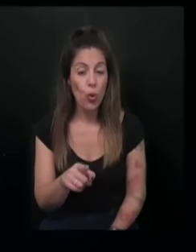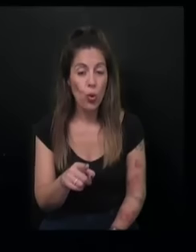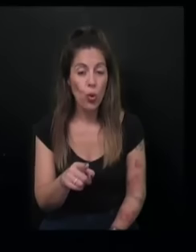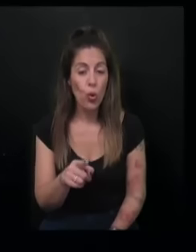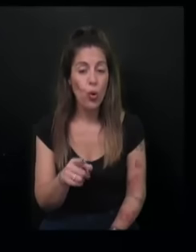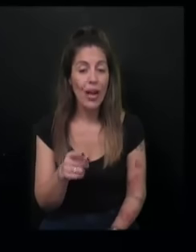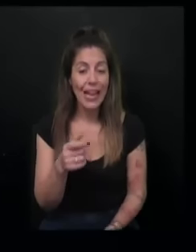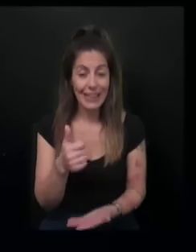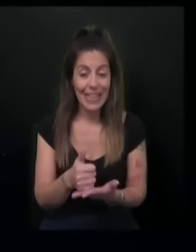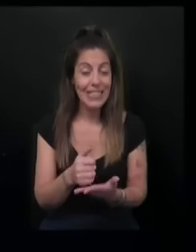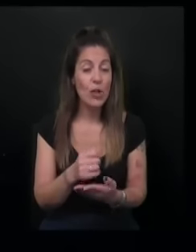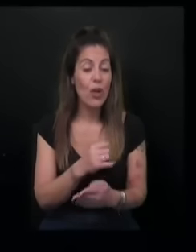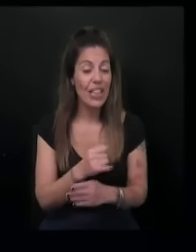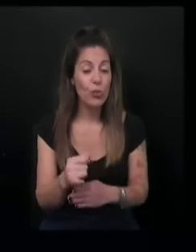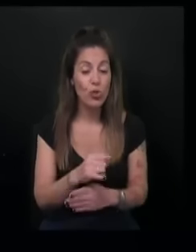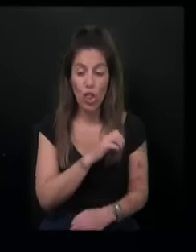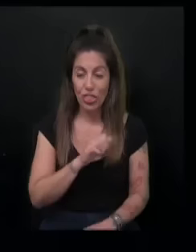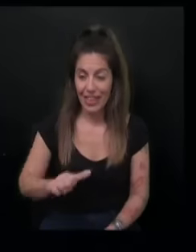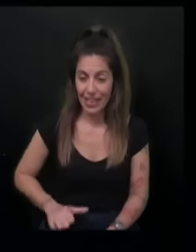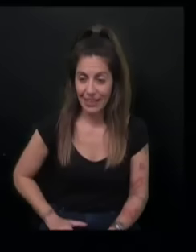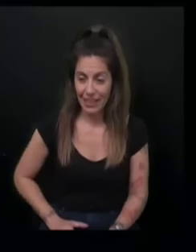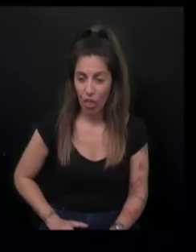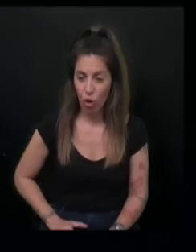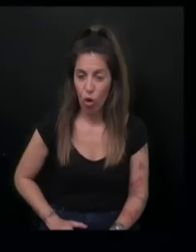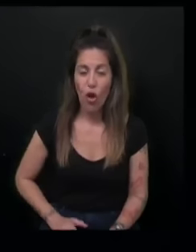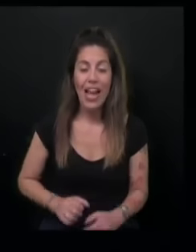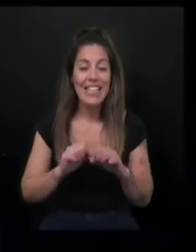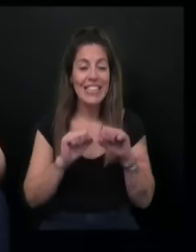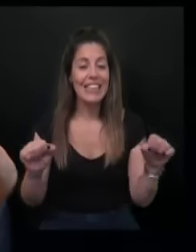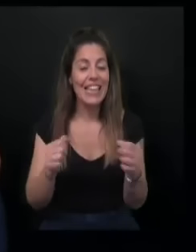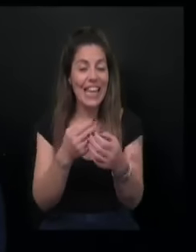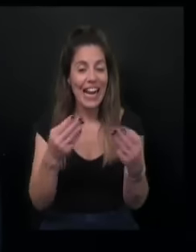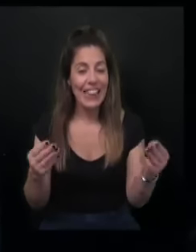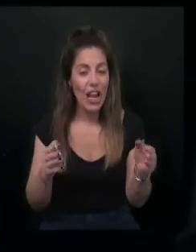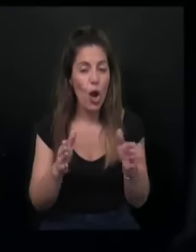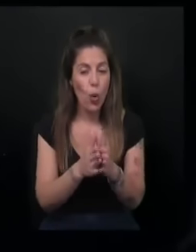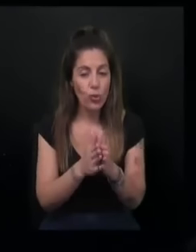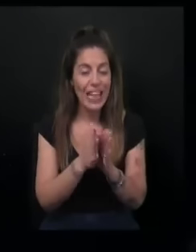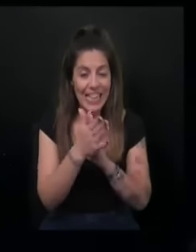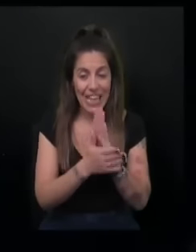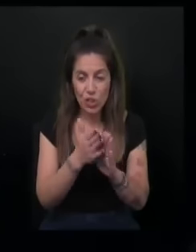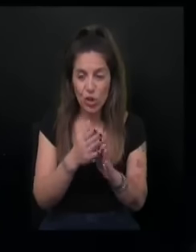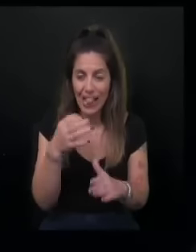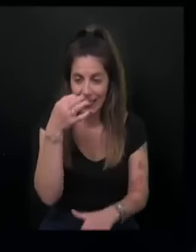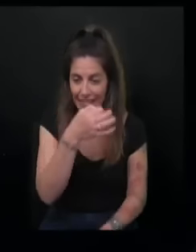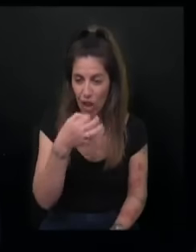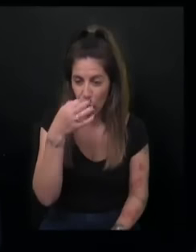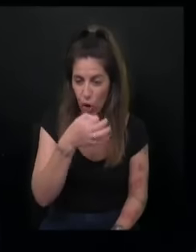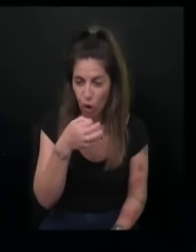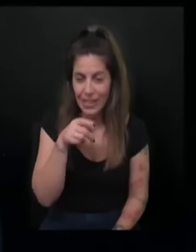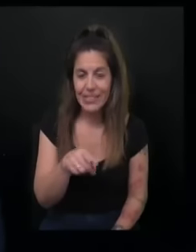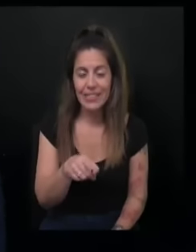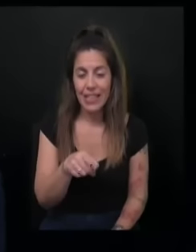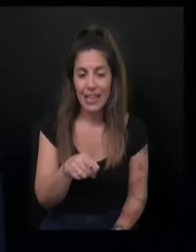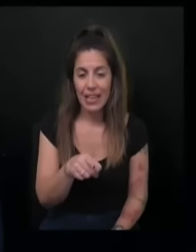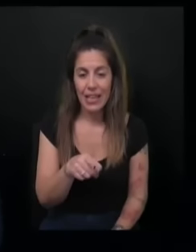organismo del estado que es la la secretaría general de la junta Nacional de drogas Y de alguna